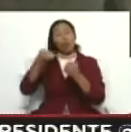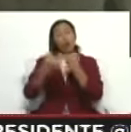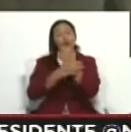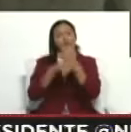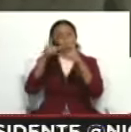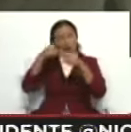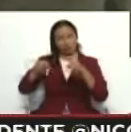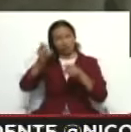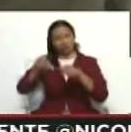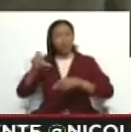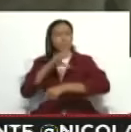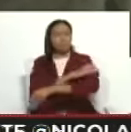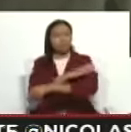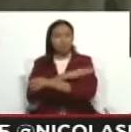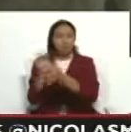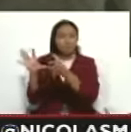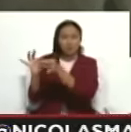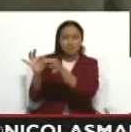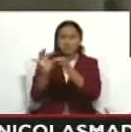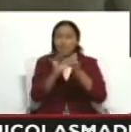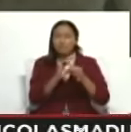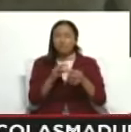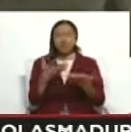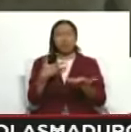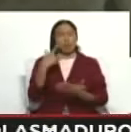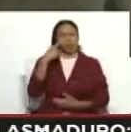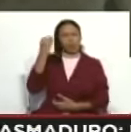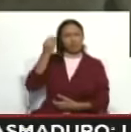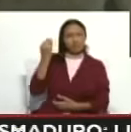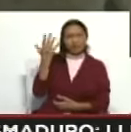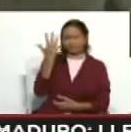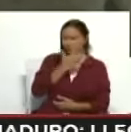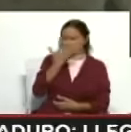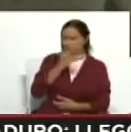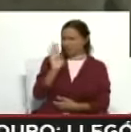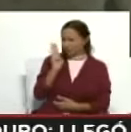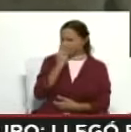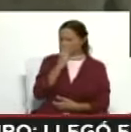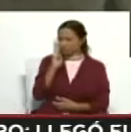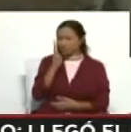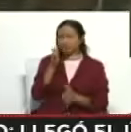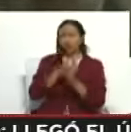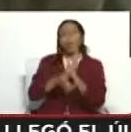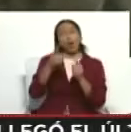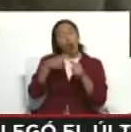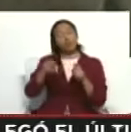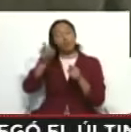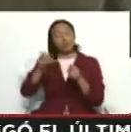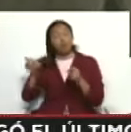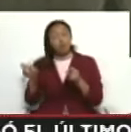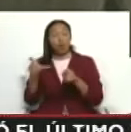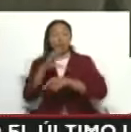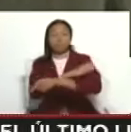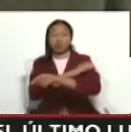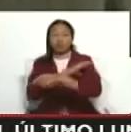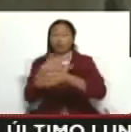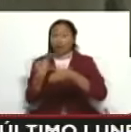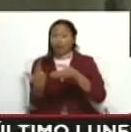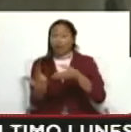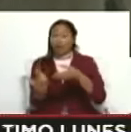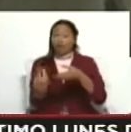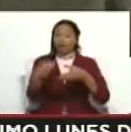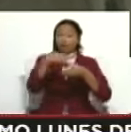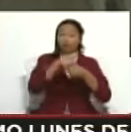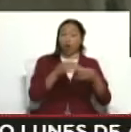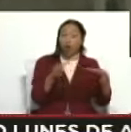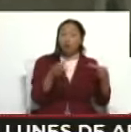la oposición radical, podemos sospechar que pueden haber otros factores de la oposición, incluso compitiendo